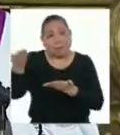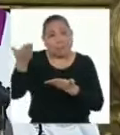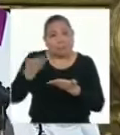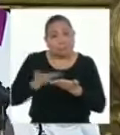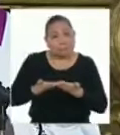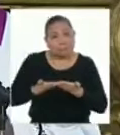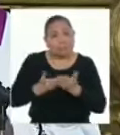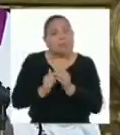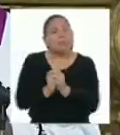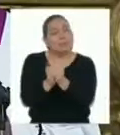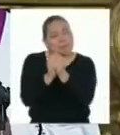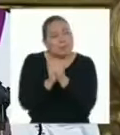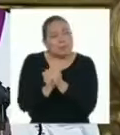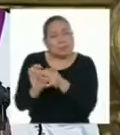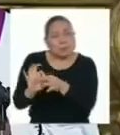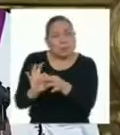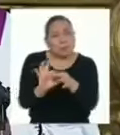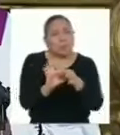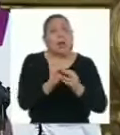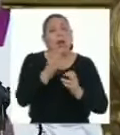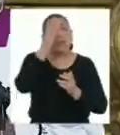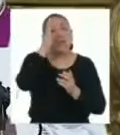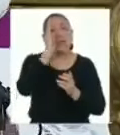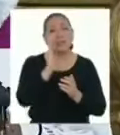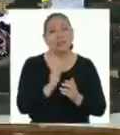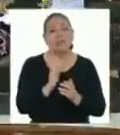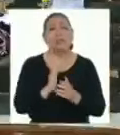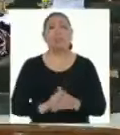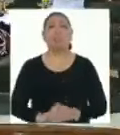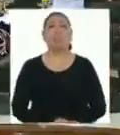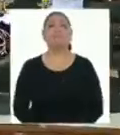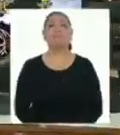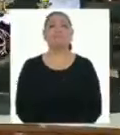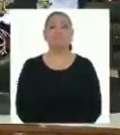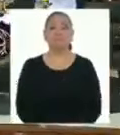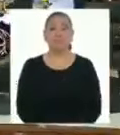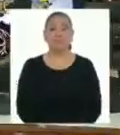nos invita a orar y a unirnos al Señor.